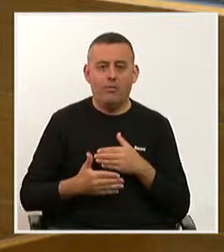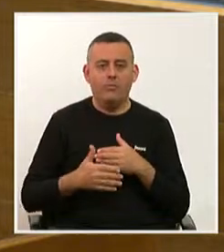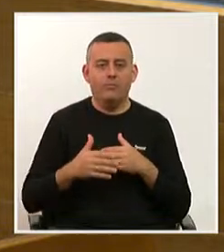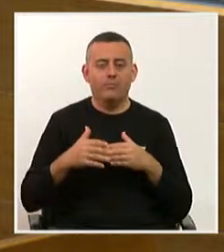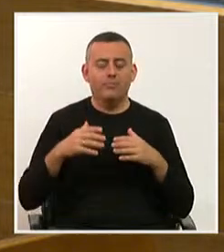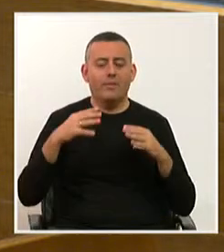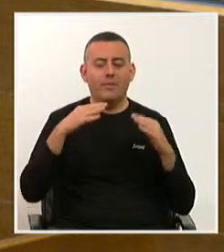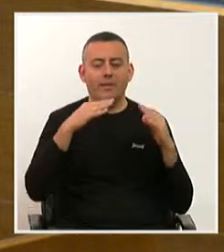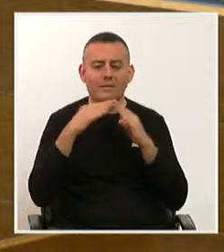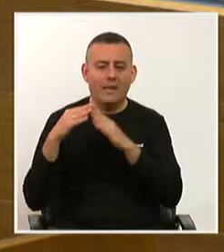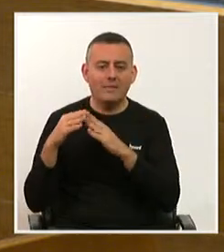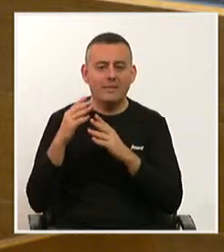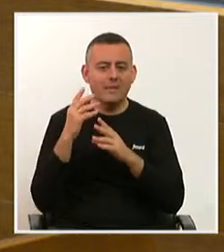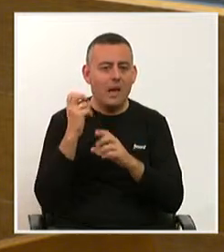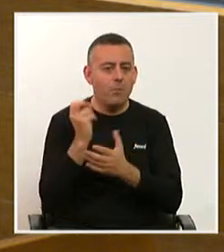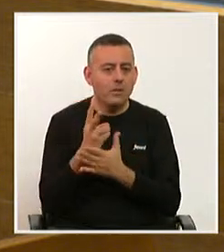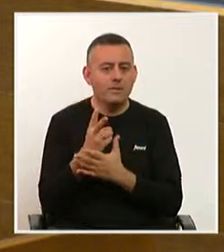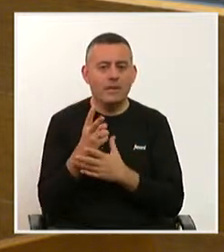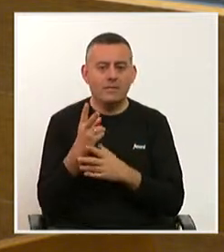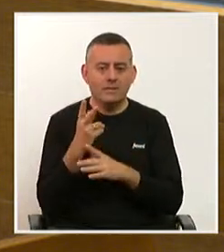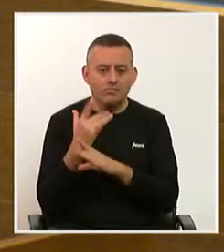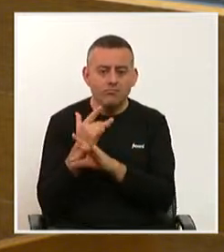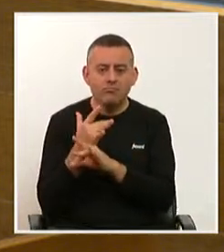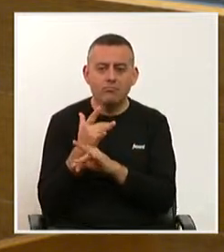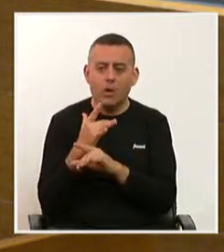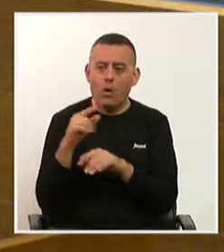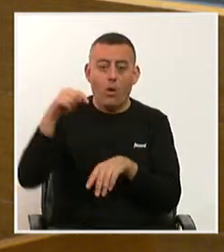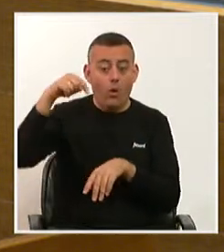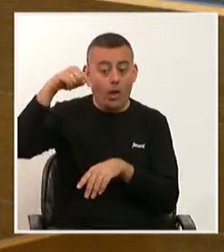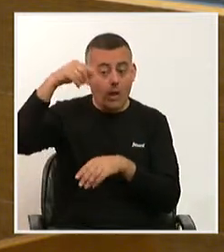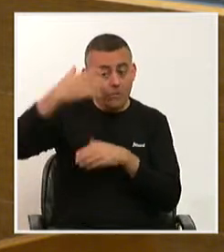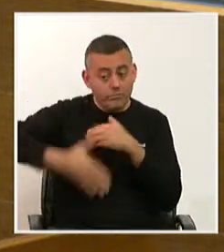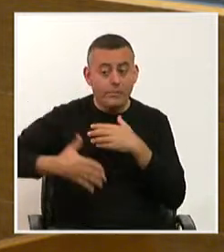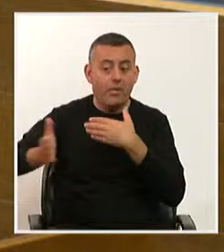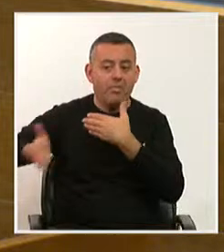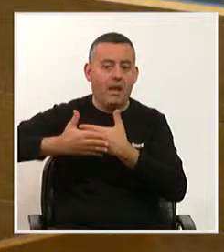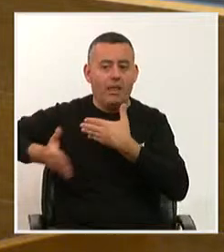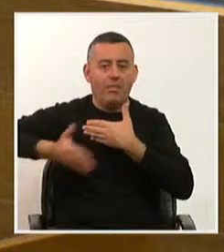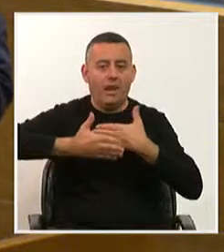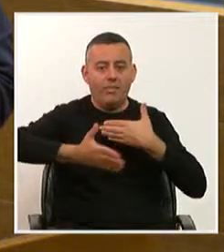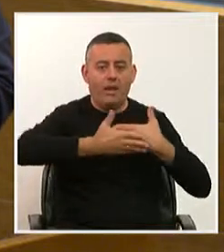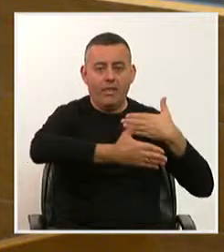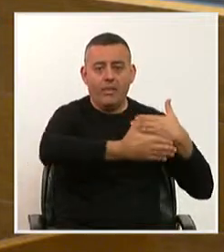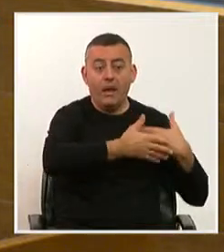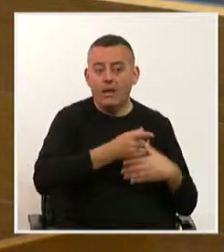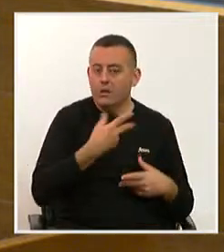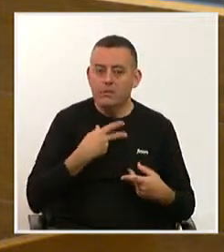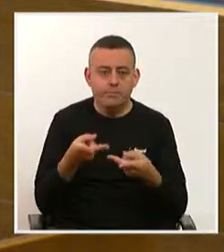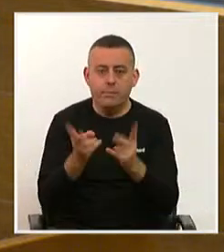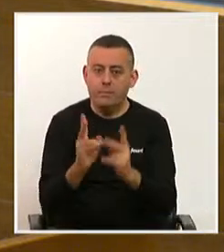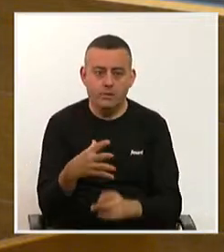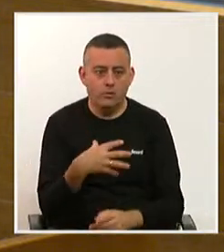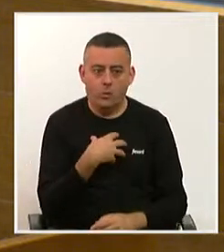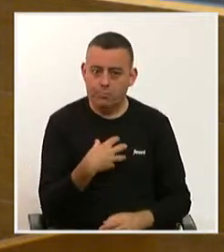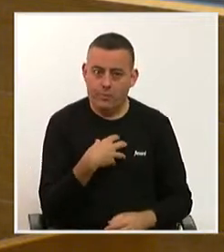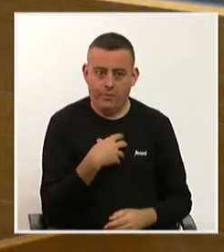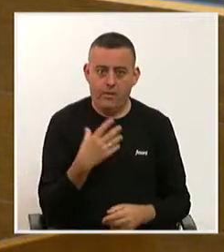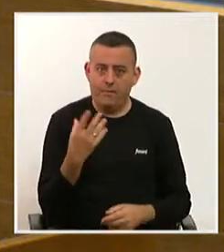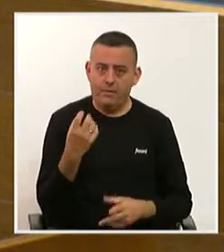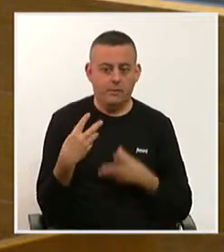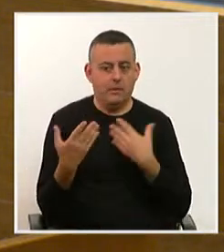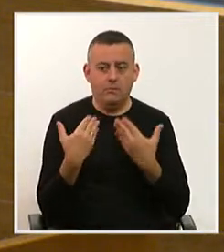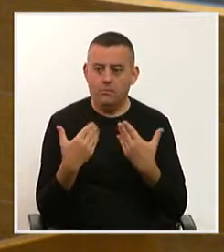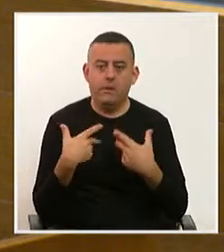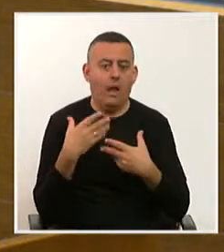nuestros barrios y no lo podían permitir las empresas del juego por eso la primera medida que lleva el señor mazón mediante ley de